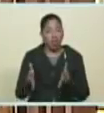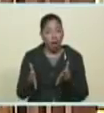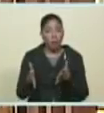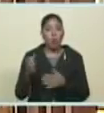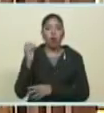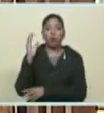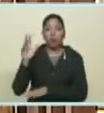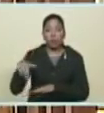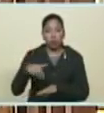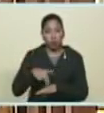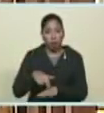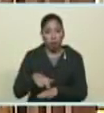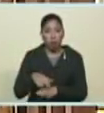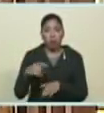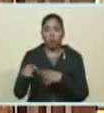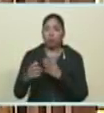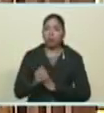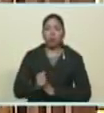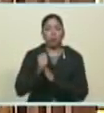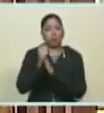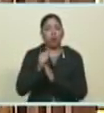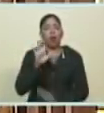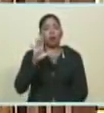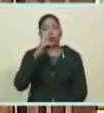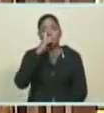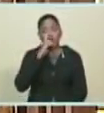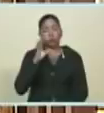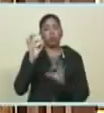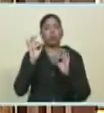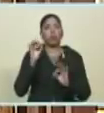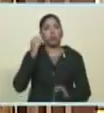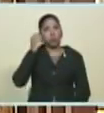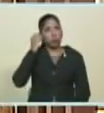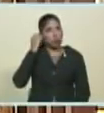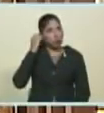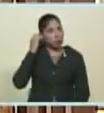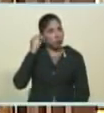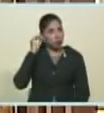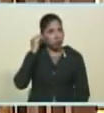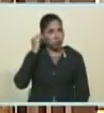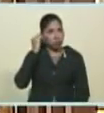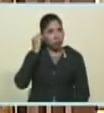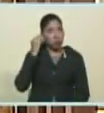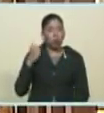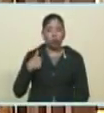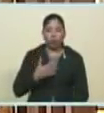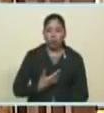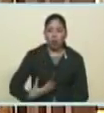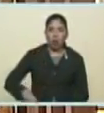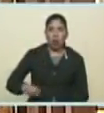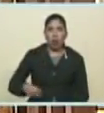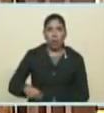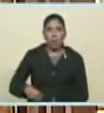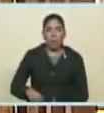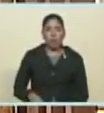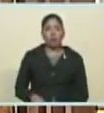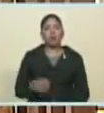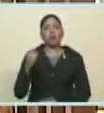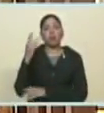y dirigimos la Asamblea Nacional dignamente durante 5 años. Me tocó a mí ser presidente de la Asamblea Nacional en ese